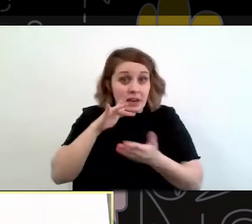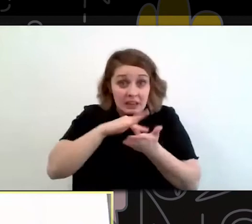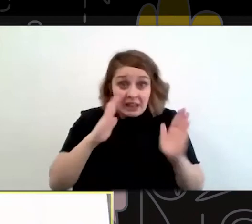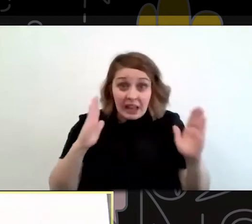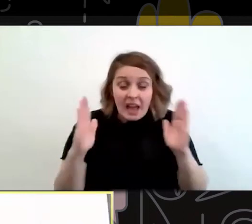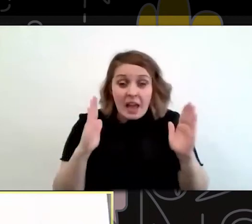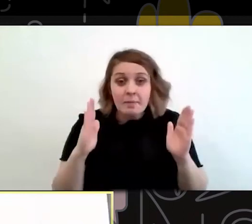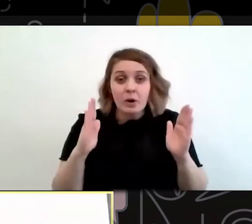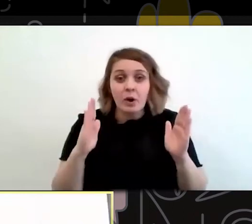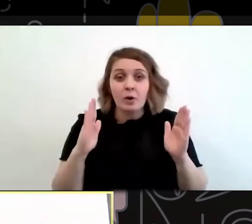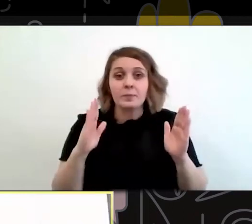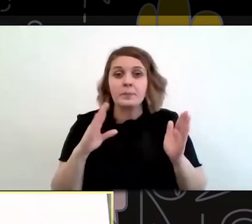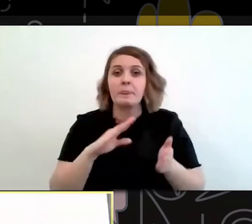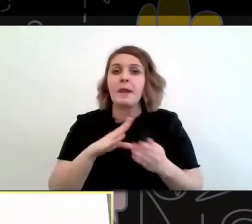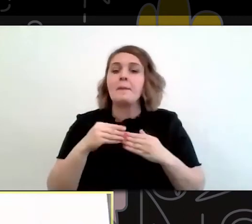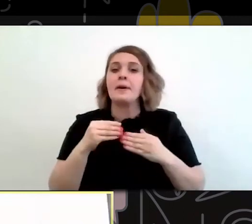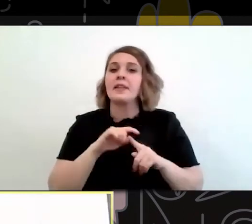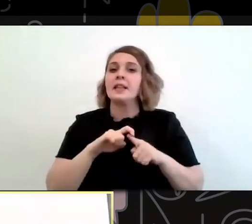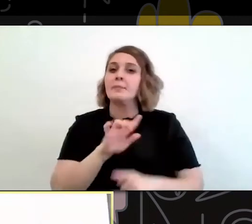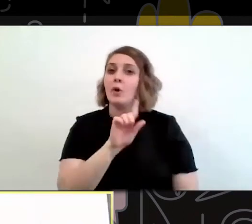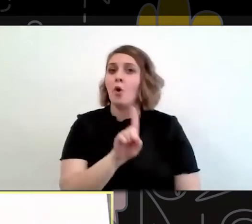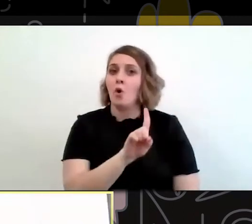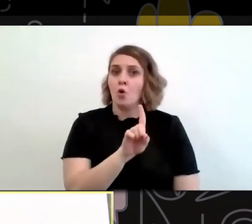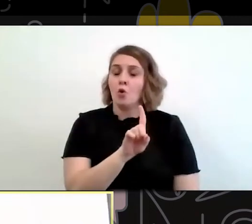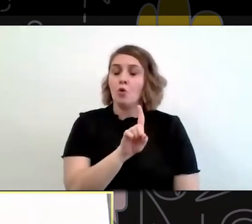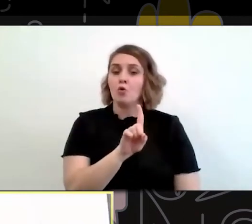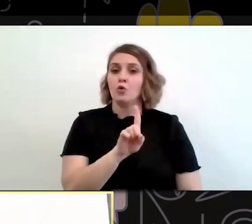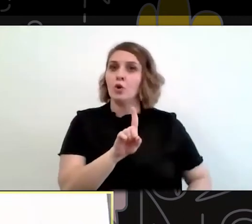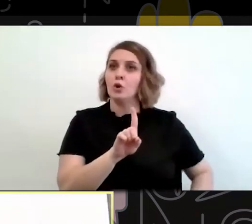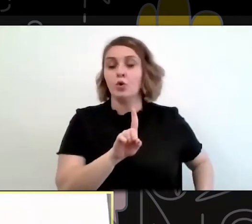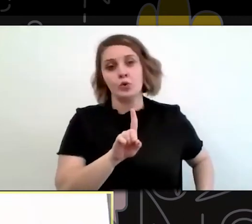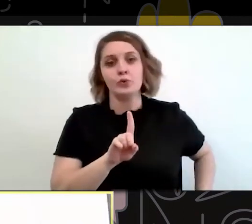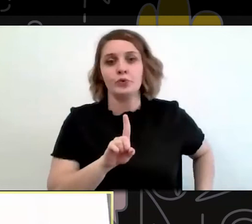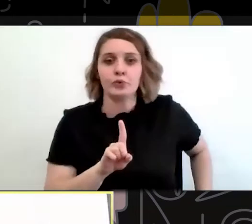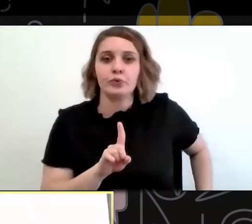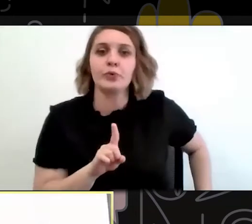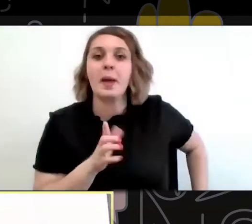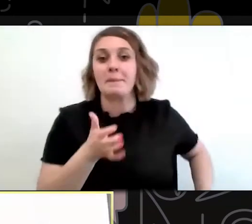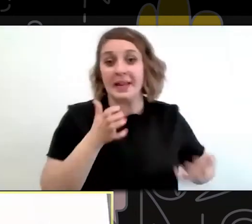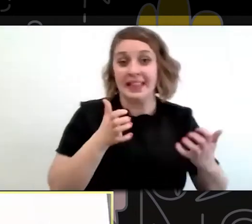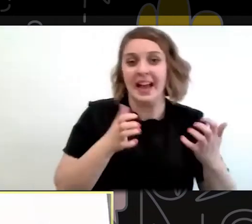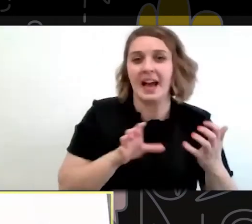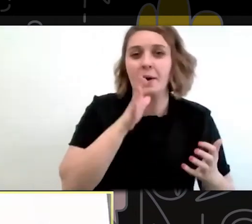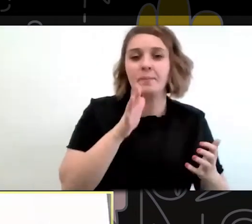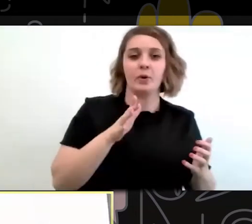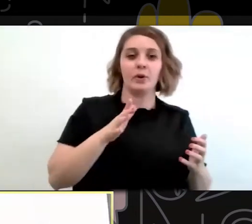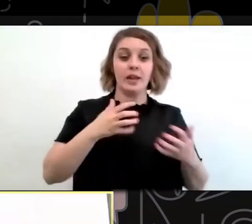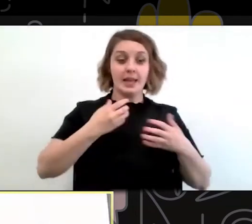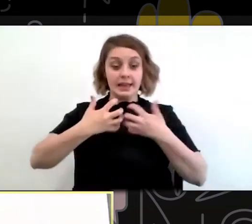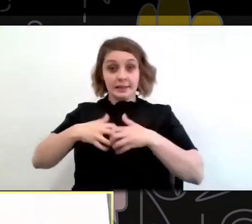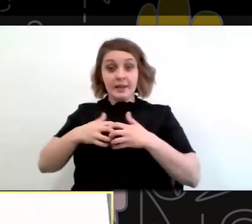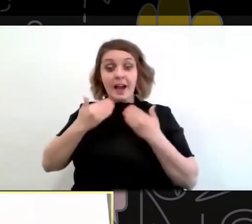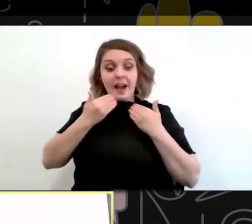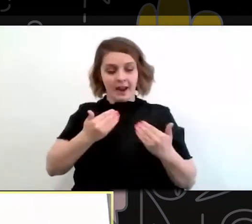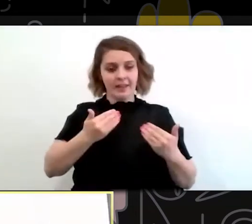tipo 1 han jugado con una cierta ventaja porque tenían estos dispositivos que,